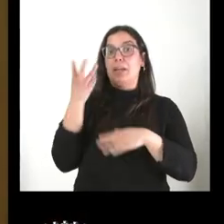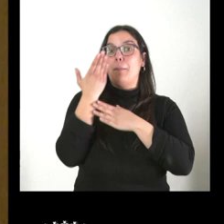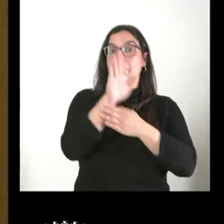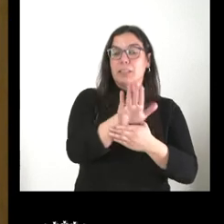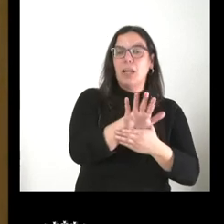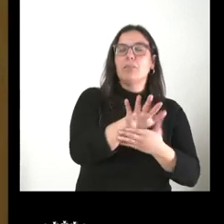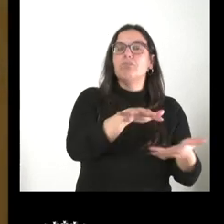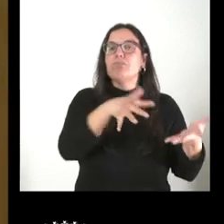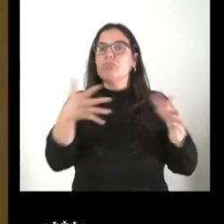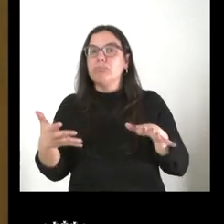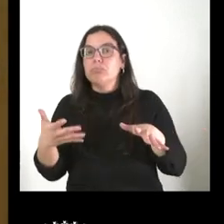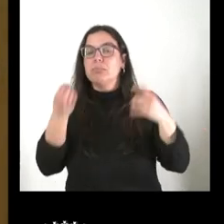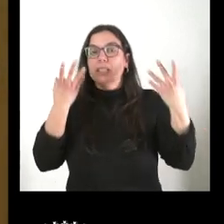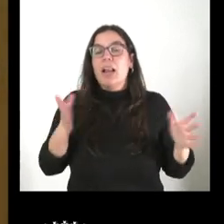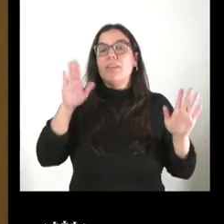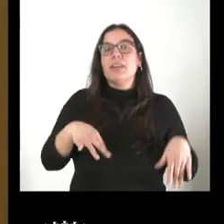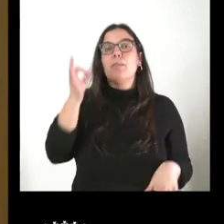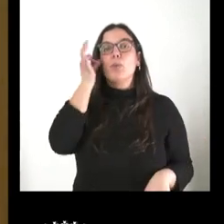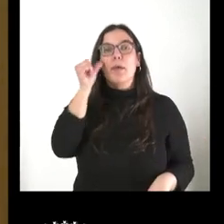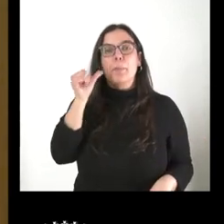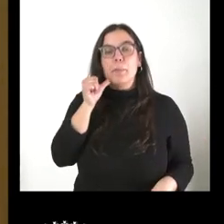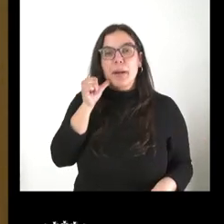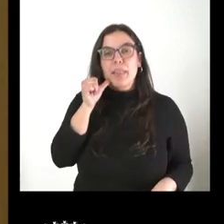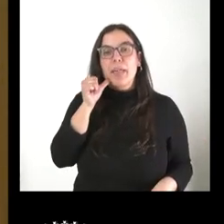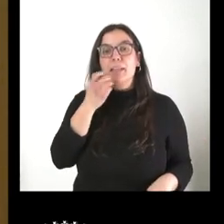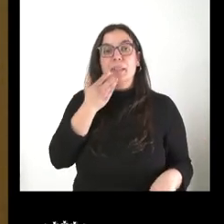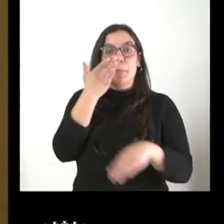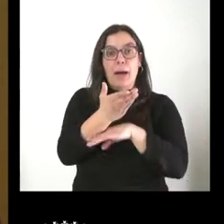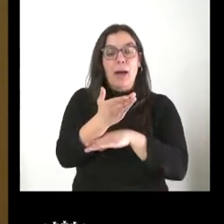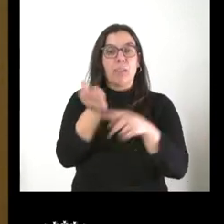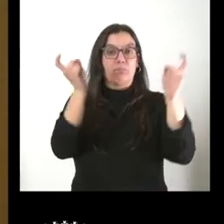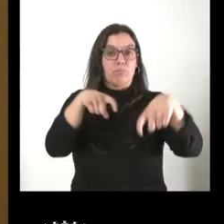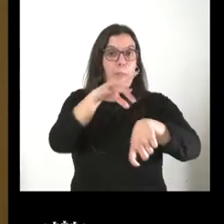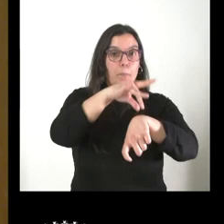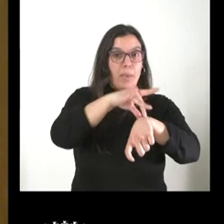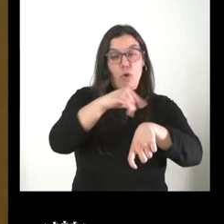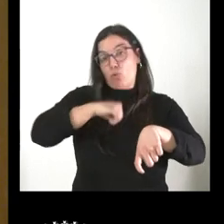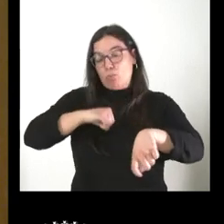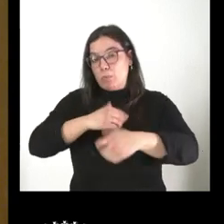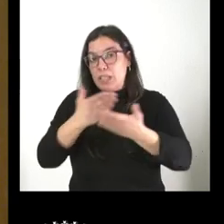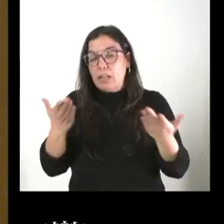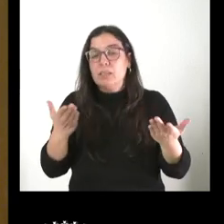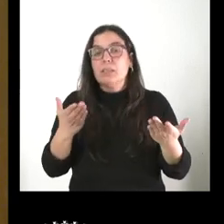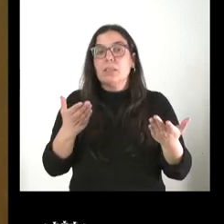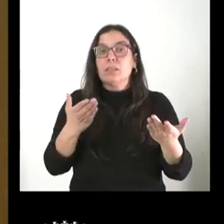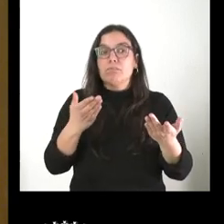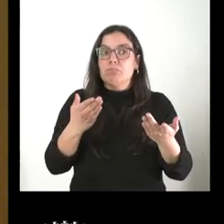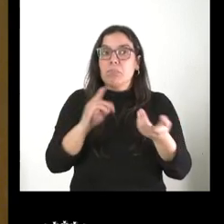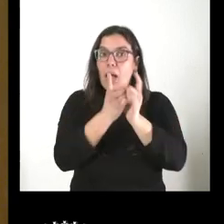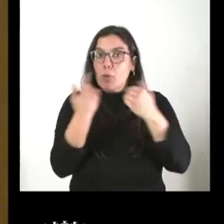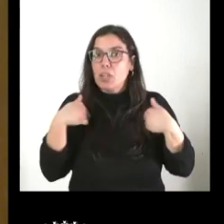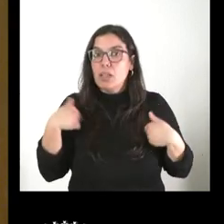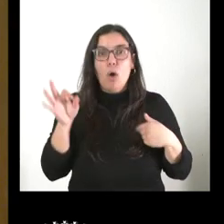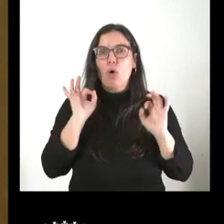no sé si las mujeres embarazadas que van a las consultas o a los hospitales no tan algún cambio o